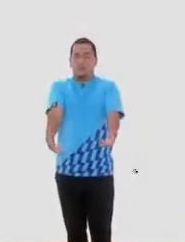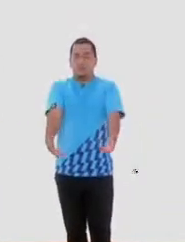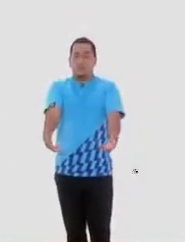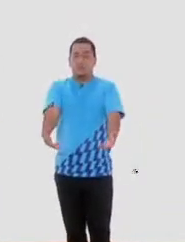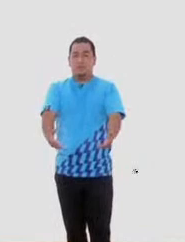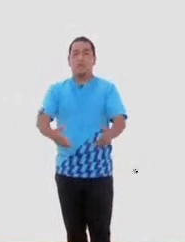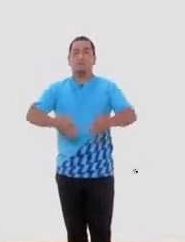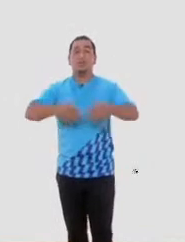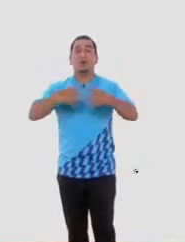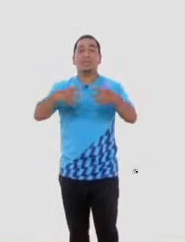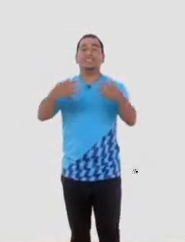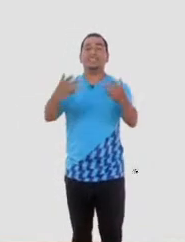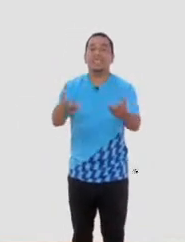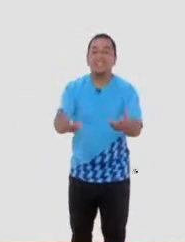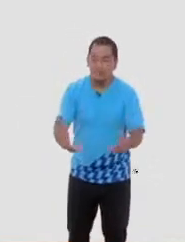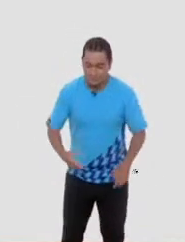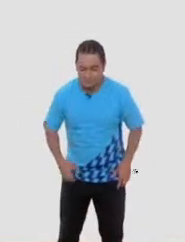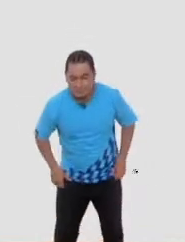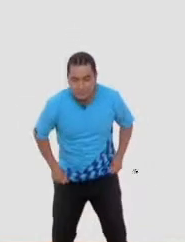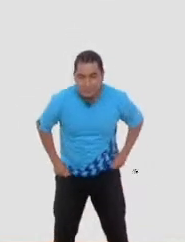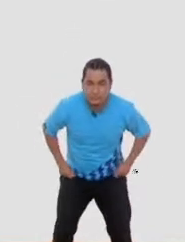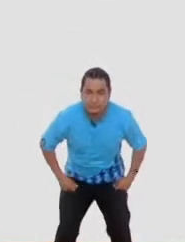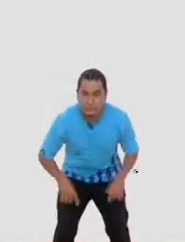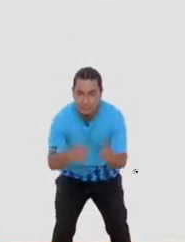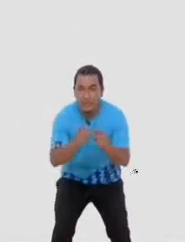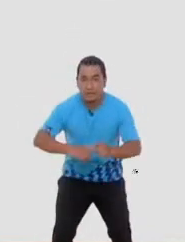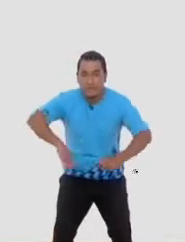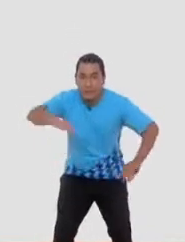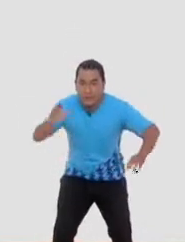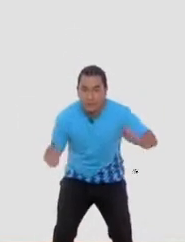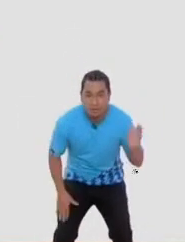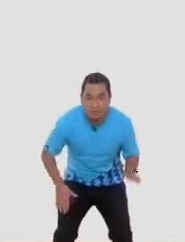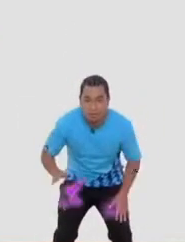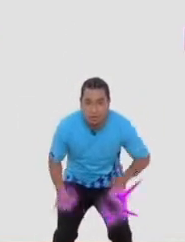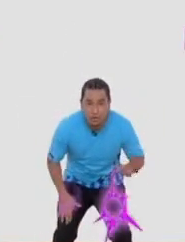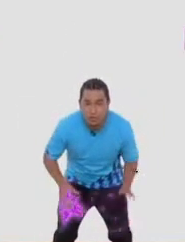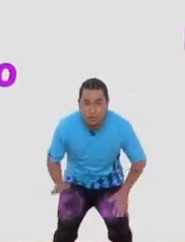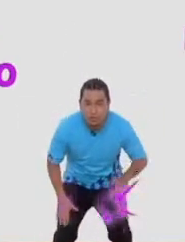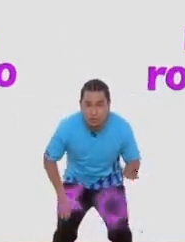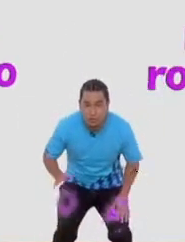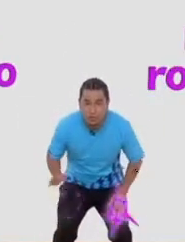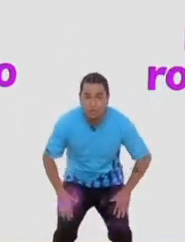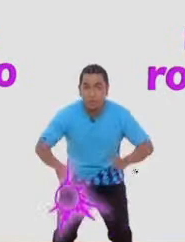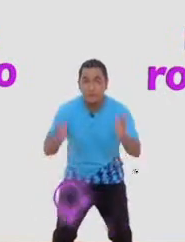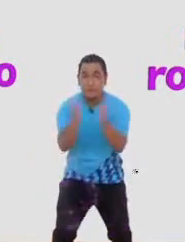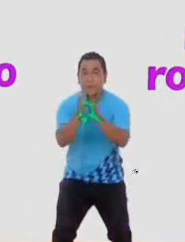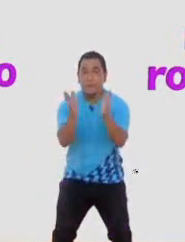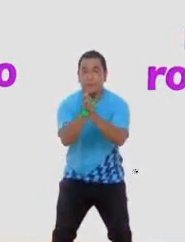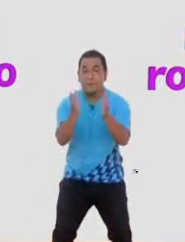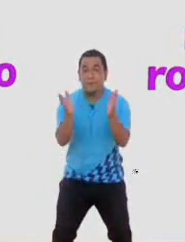que domina algo de inglés, compártalo también en los comentarios. Mientras vamos avanzando en la clase.